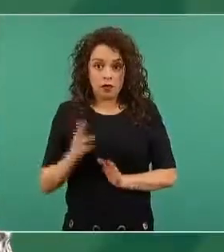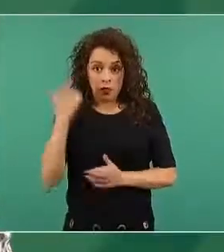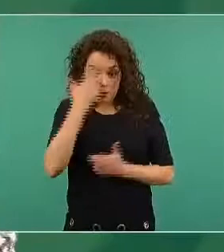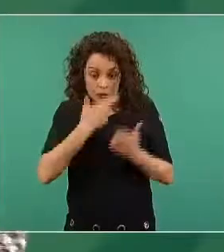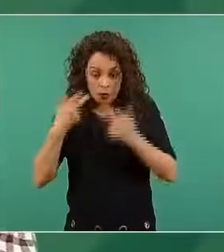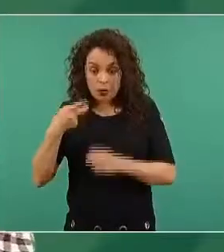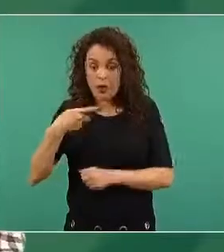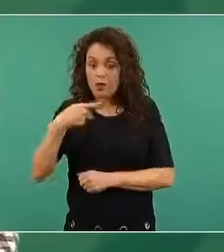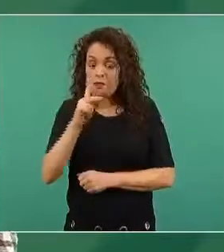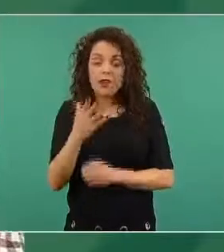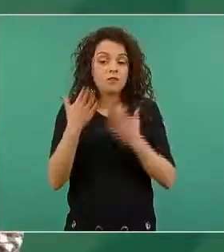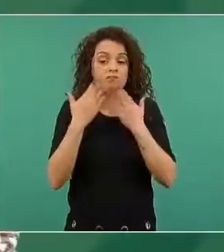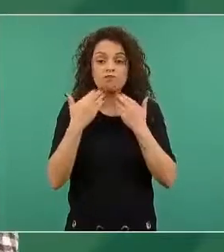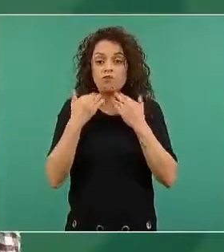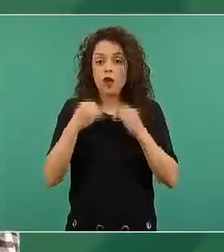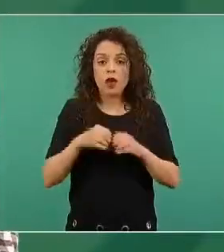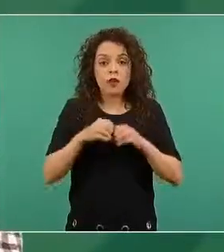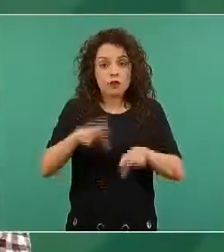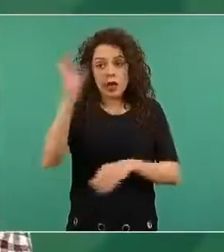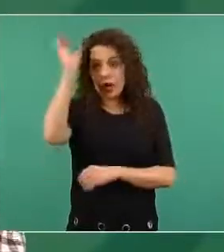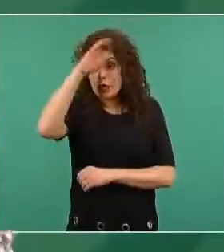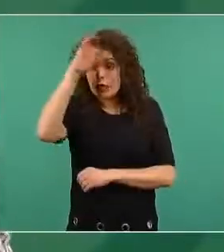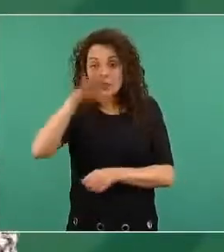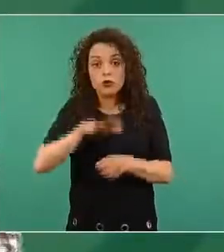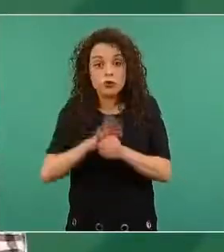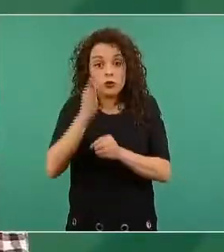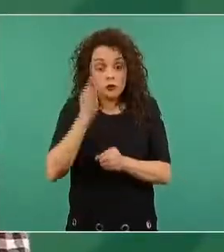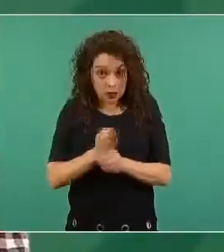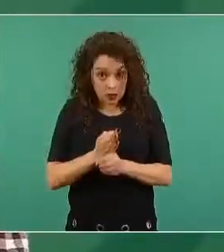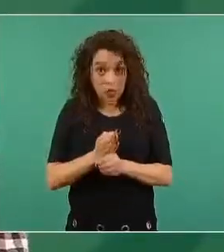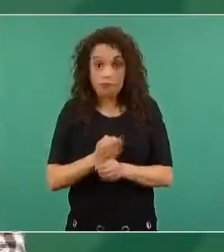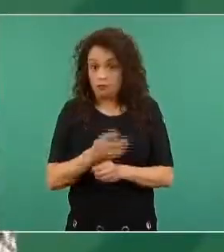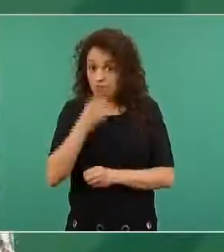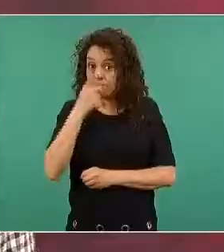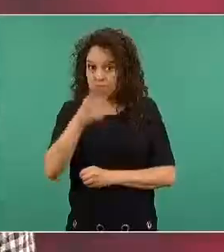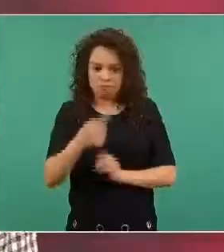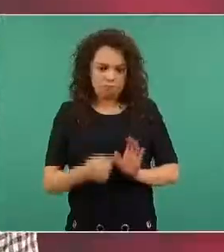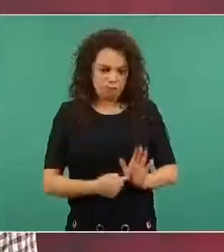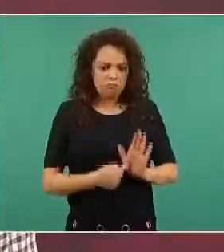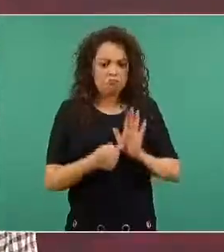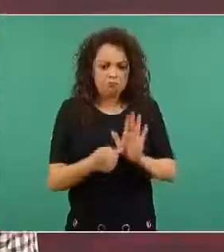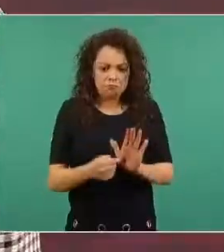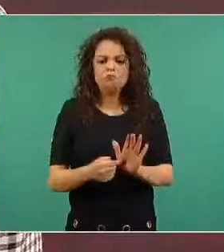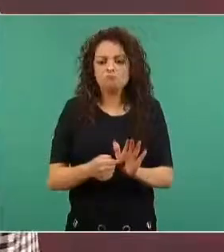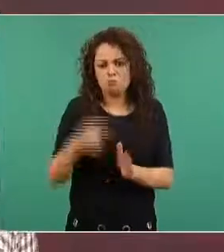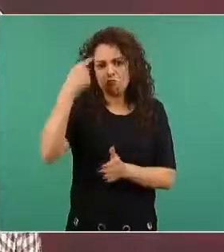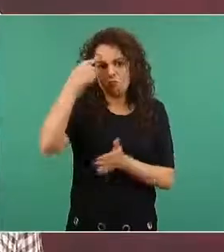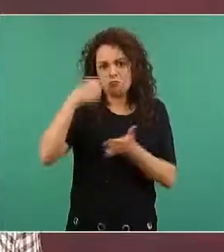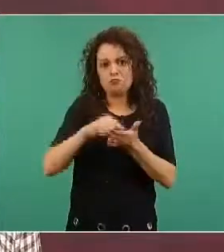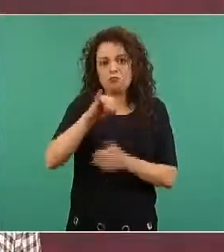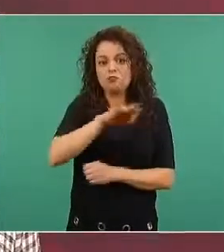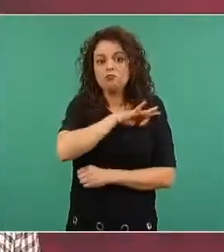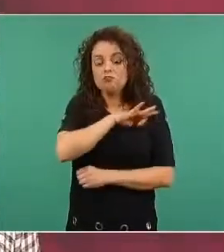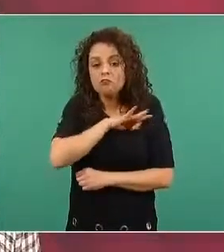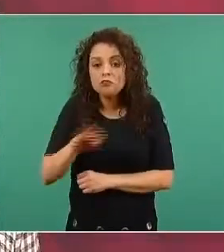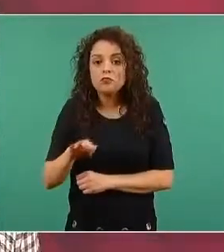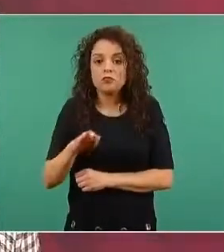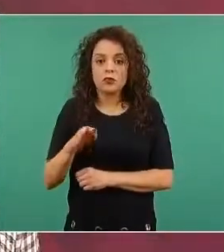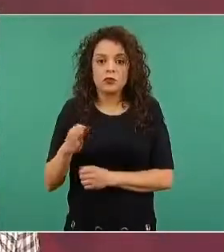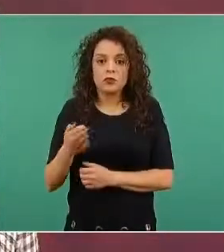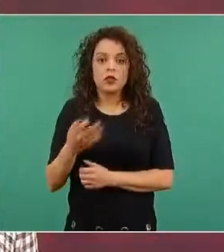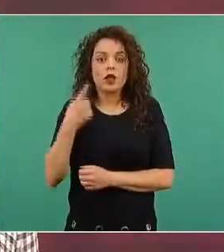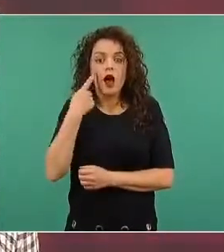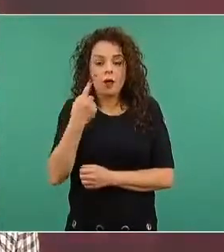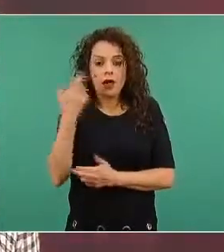hay información científica robusta que permita suponer que tiene mérito o incluso que pudiera